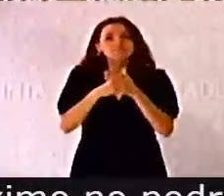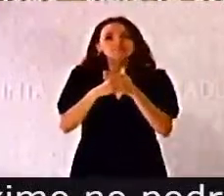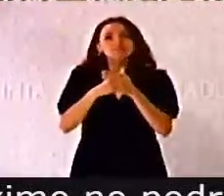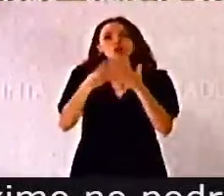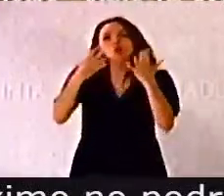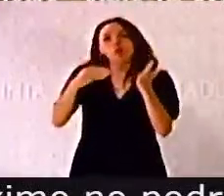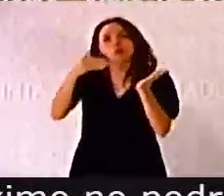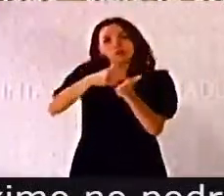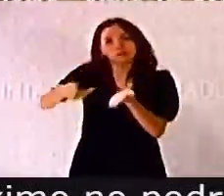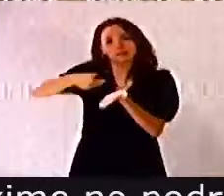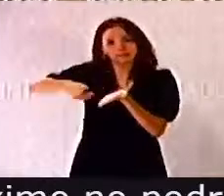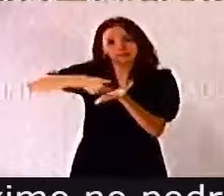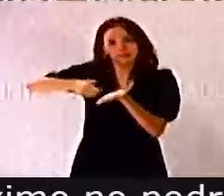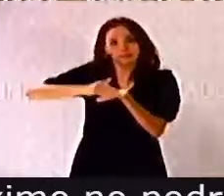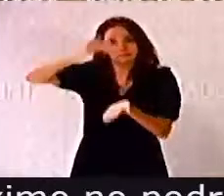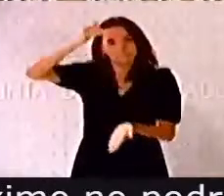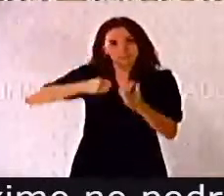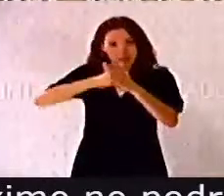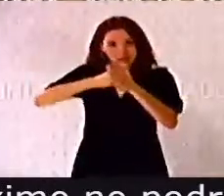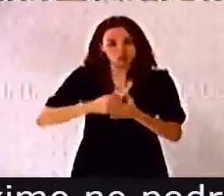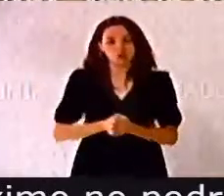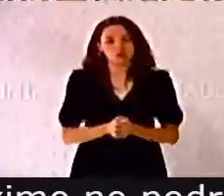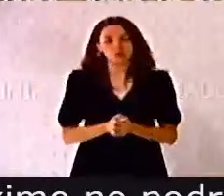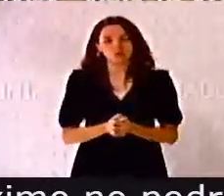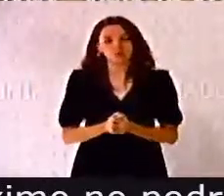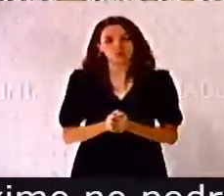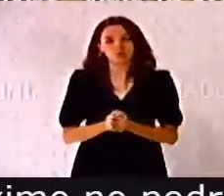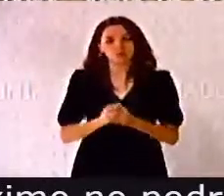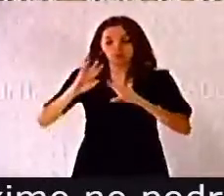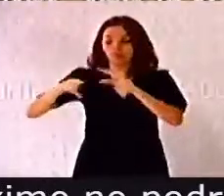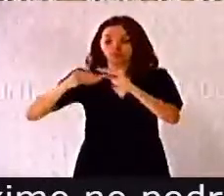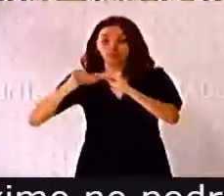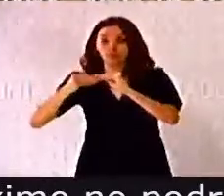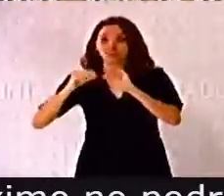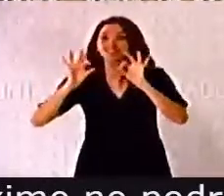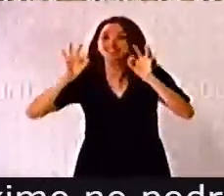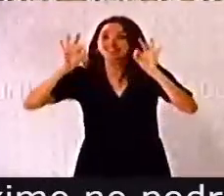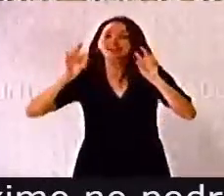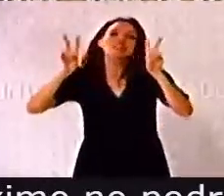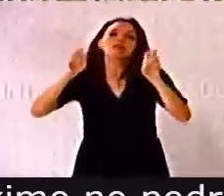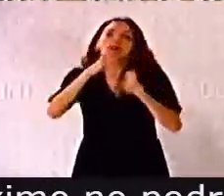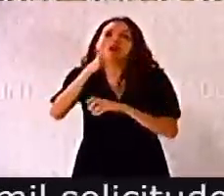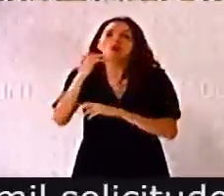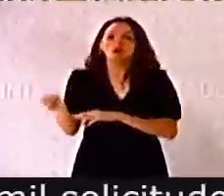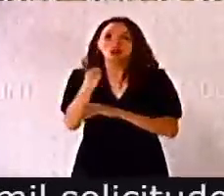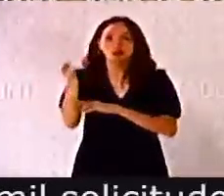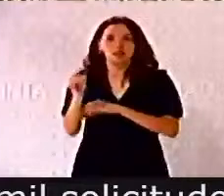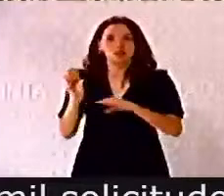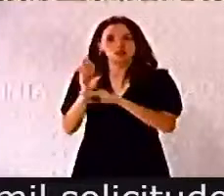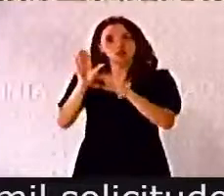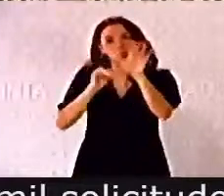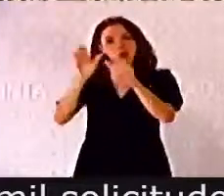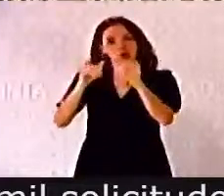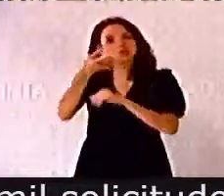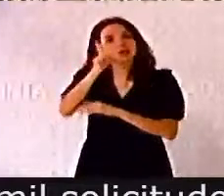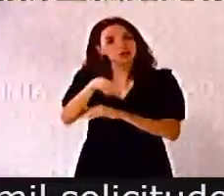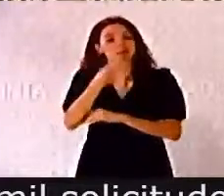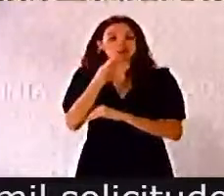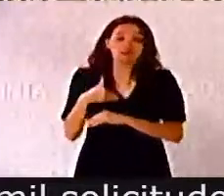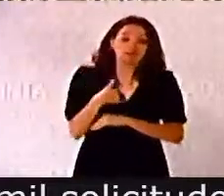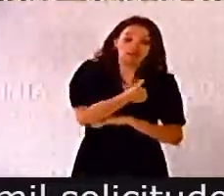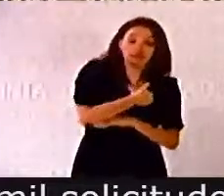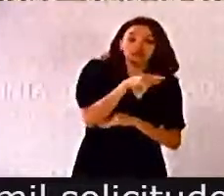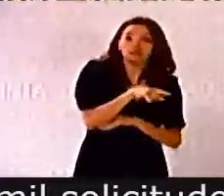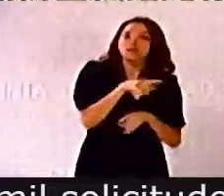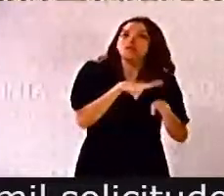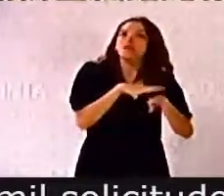solicitudes. Además, hay dos convocatorias en materia de regadíos. Por un lado, la convocatoria de ayudas para la mejora de